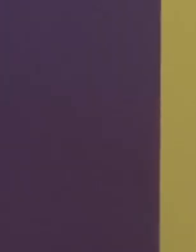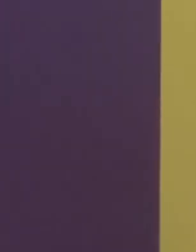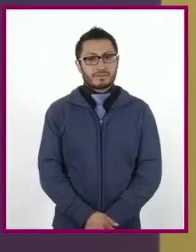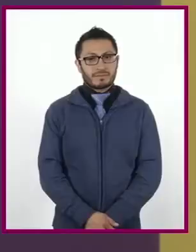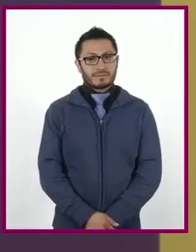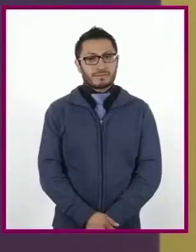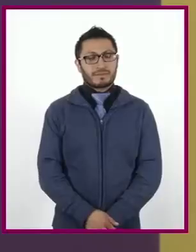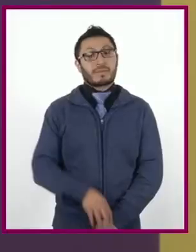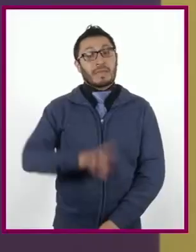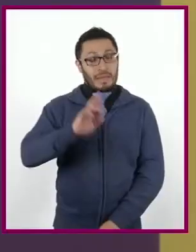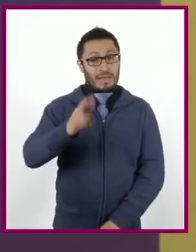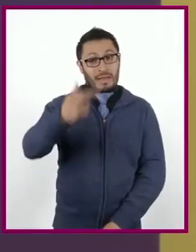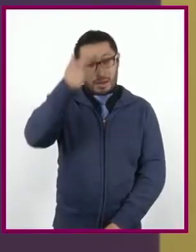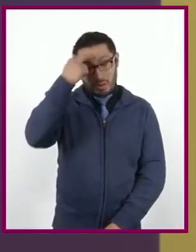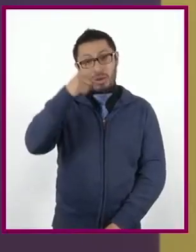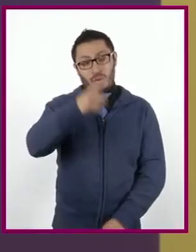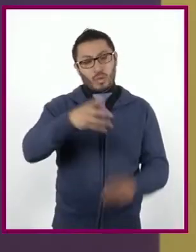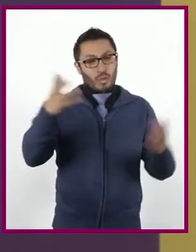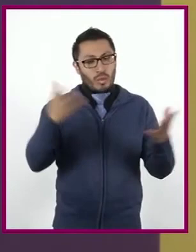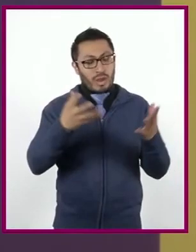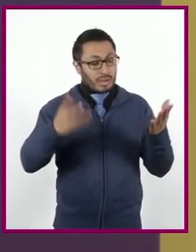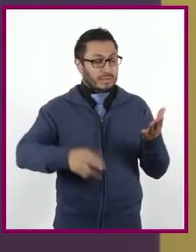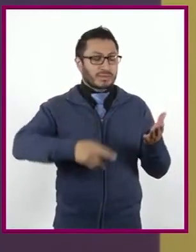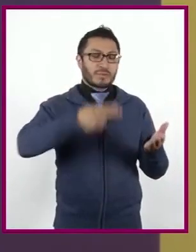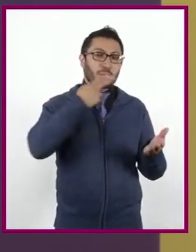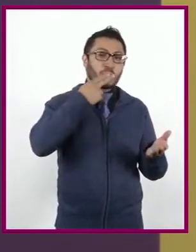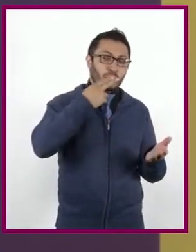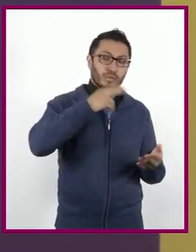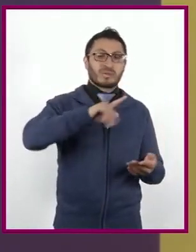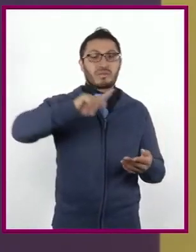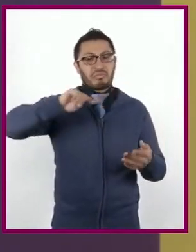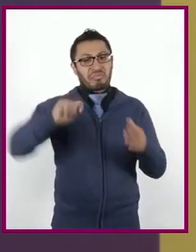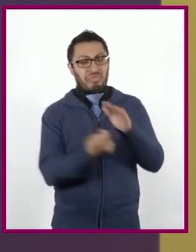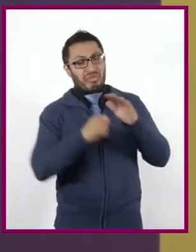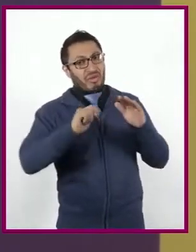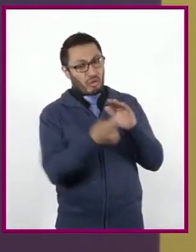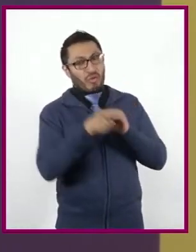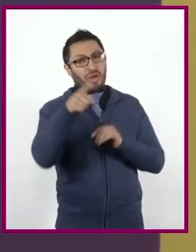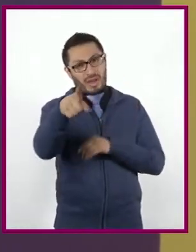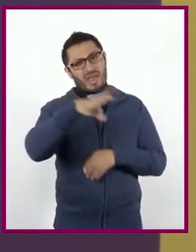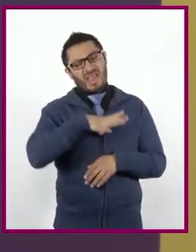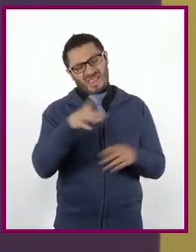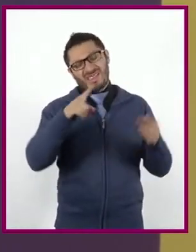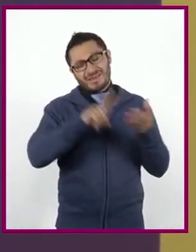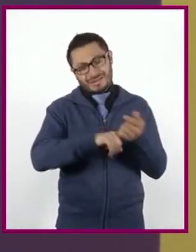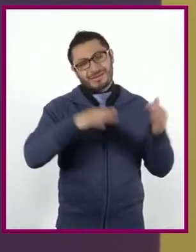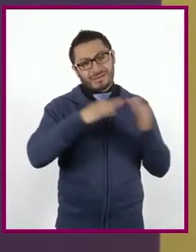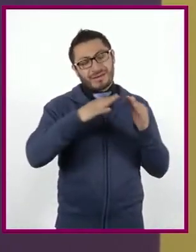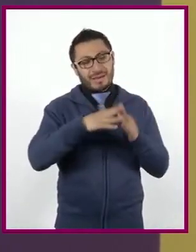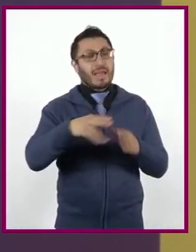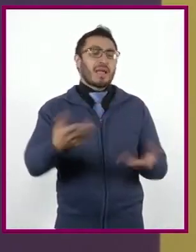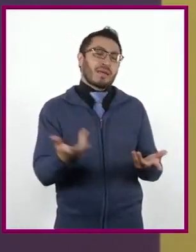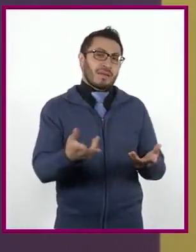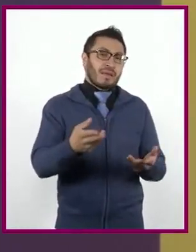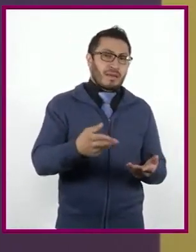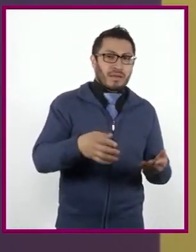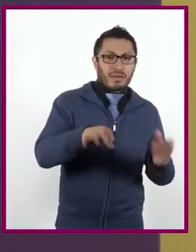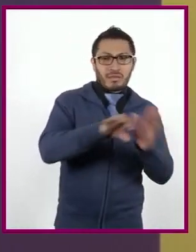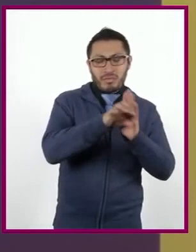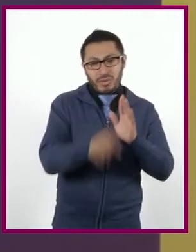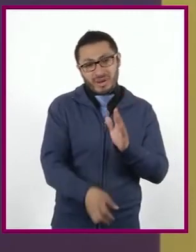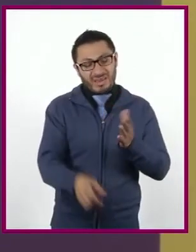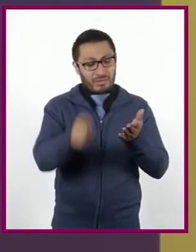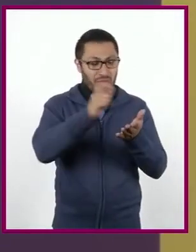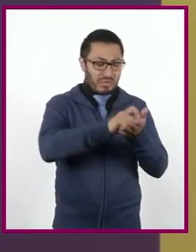Ten en cuenta que puedes hacer uso de las tecnologías que tengas al alcance y utilizar herramientas como editor de